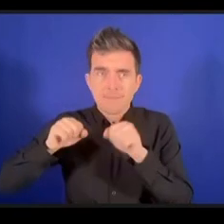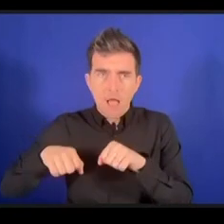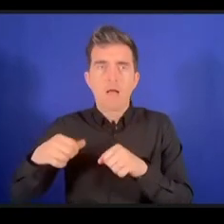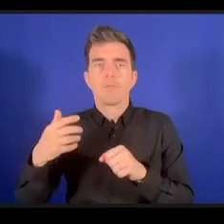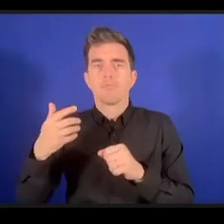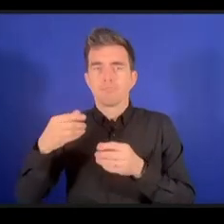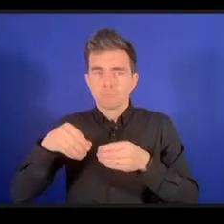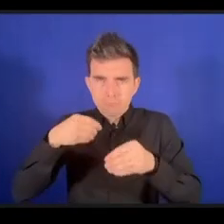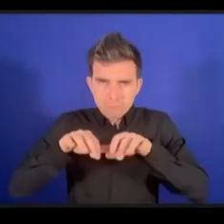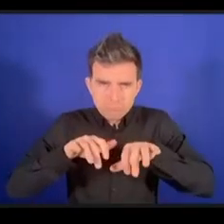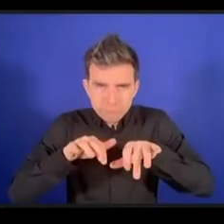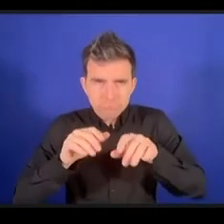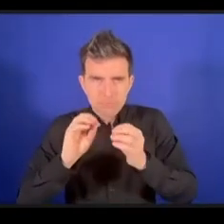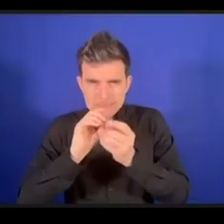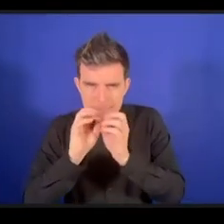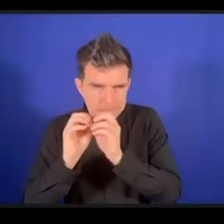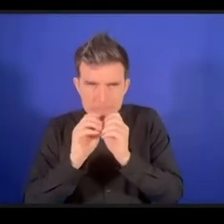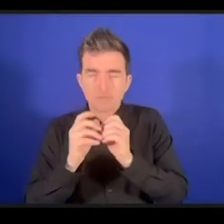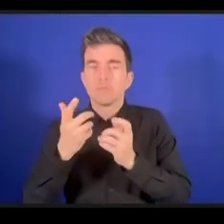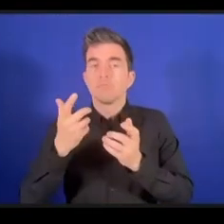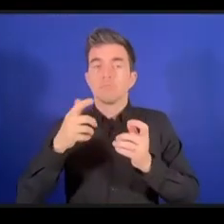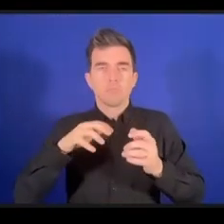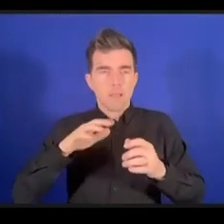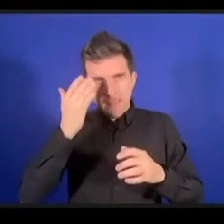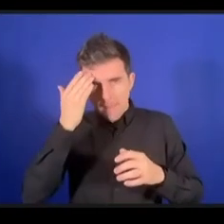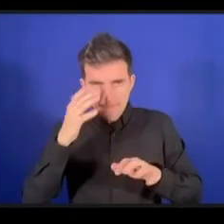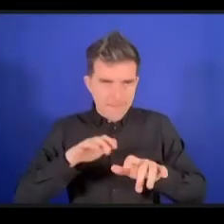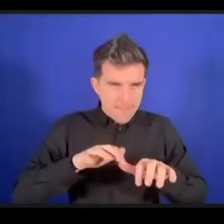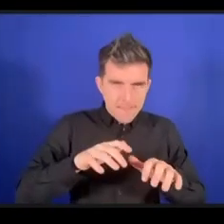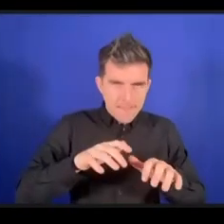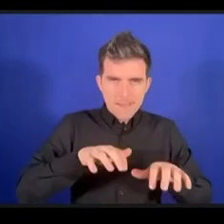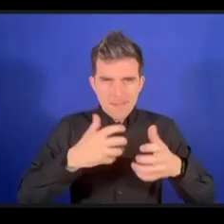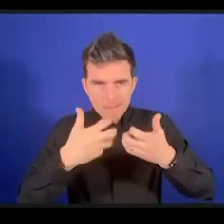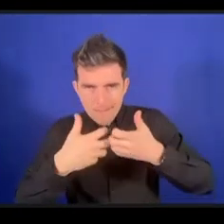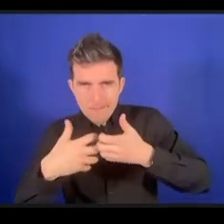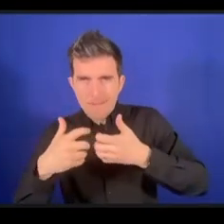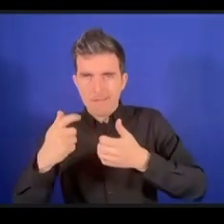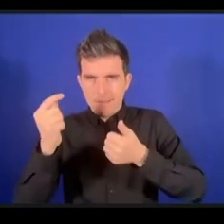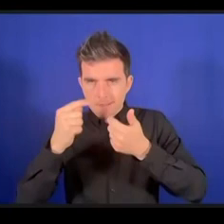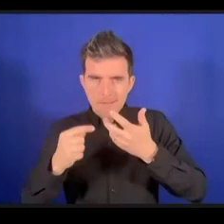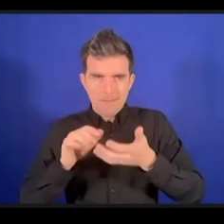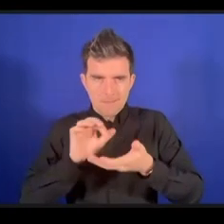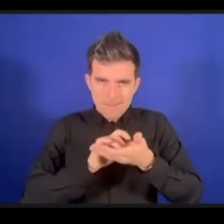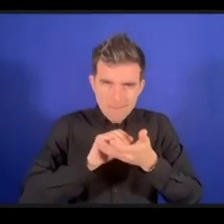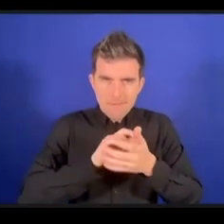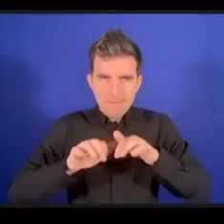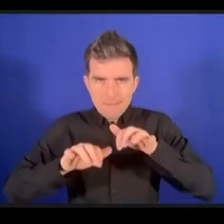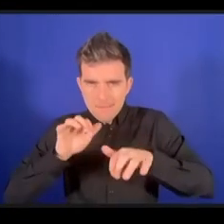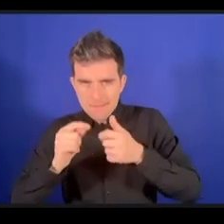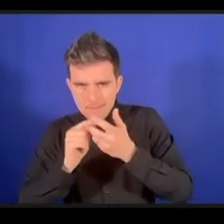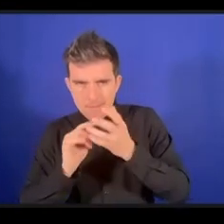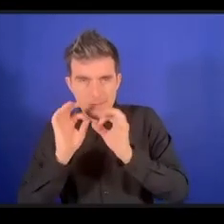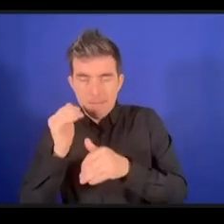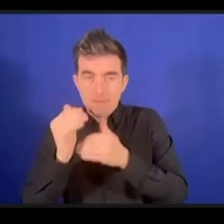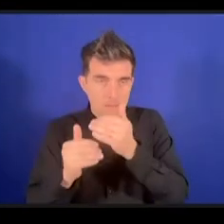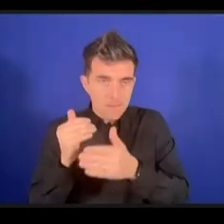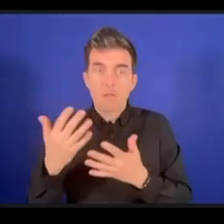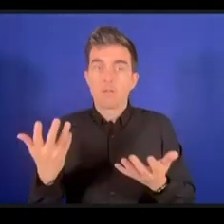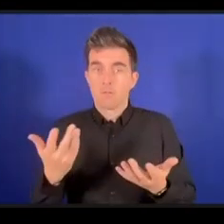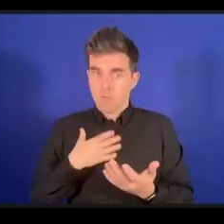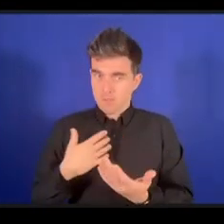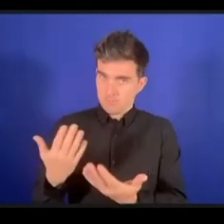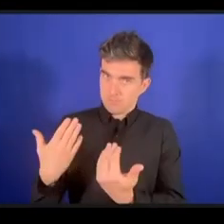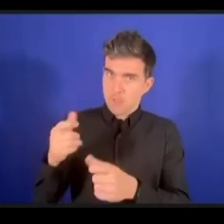software eh ciencias e de la información Así es que tenemos que alentar a las personas con discapacidades a que